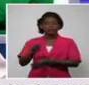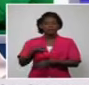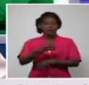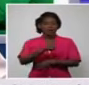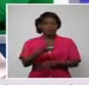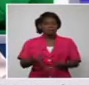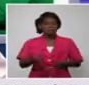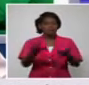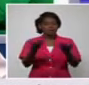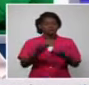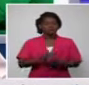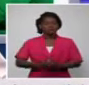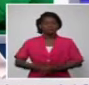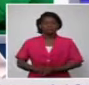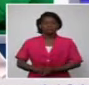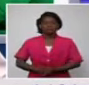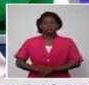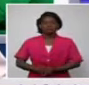el día de ayer.